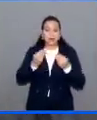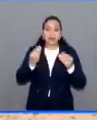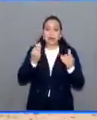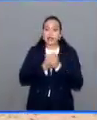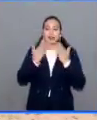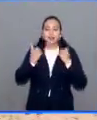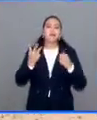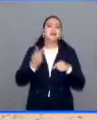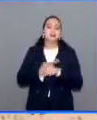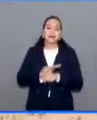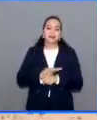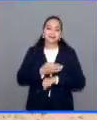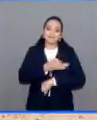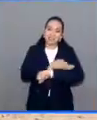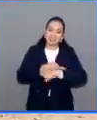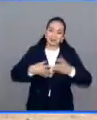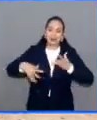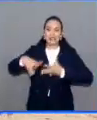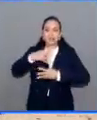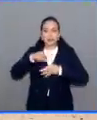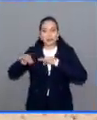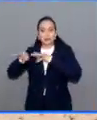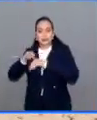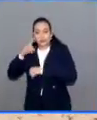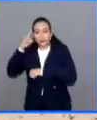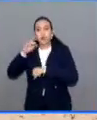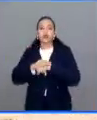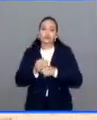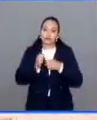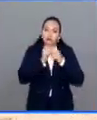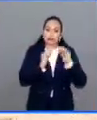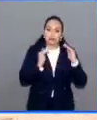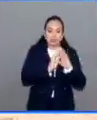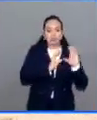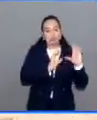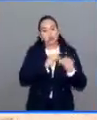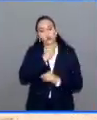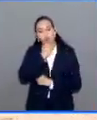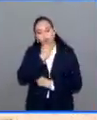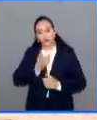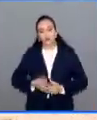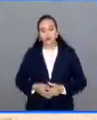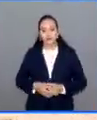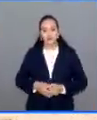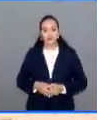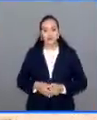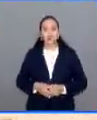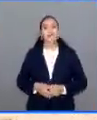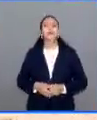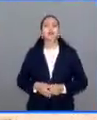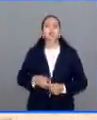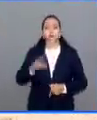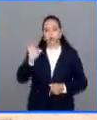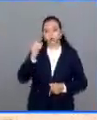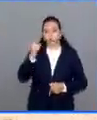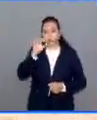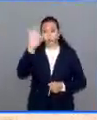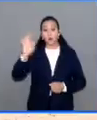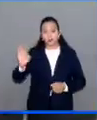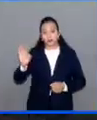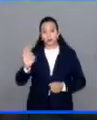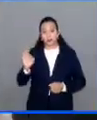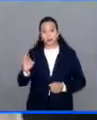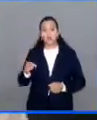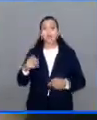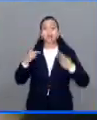familiar y laboral, señaló la organización civil Educando con Rumbo. 41% de las y los cuidadores